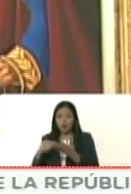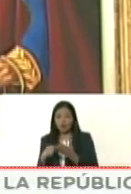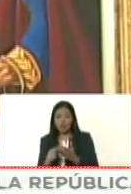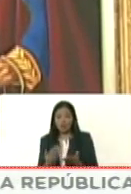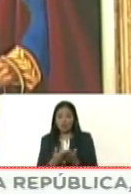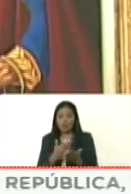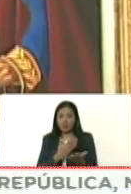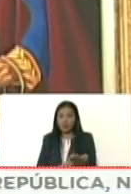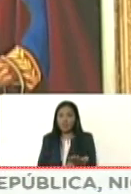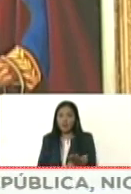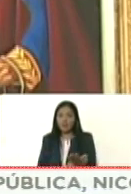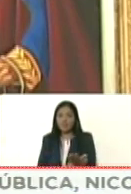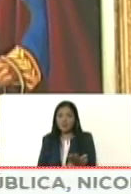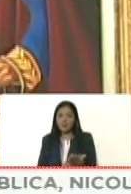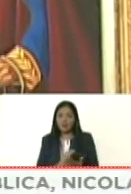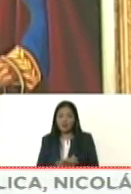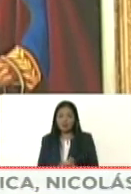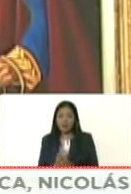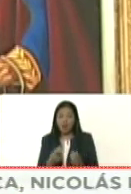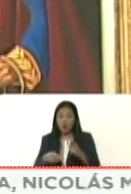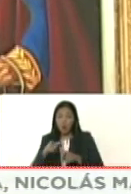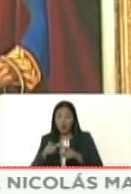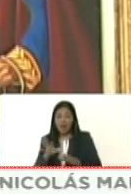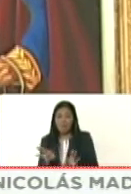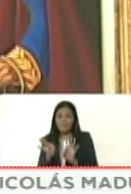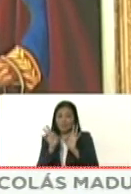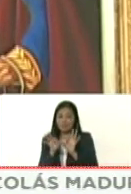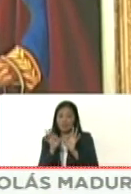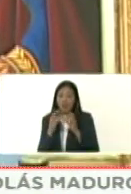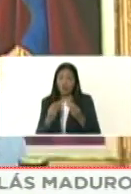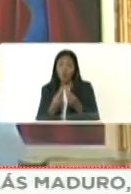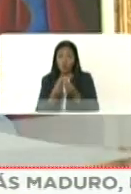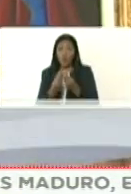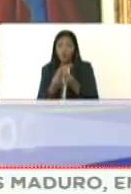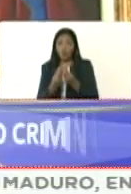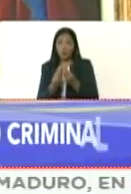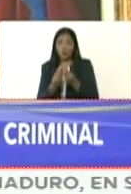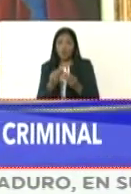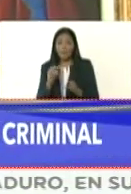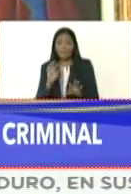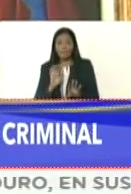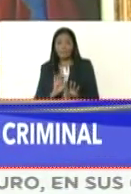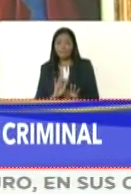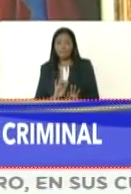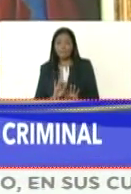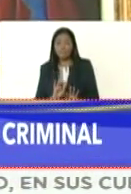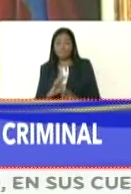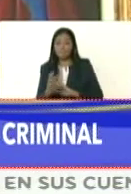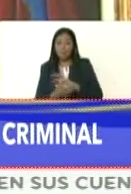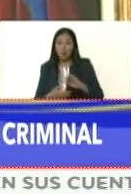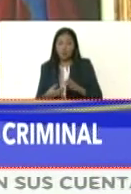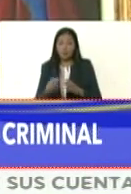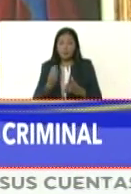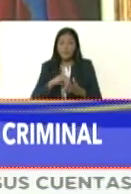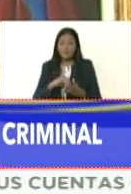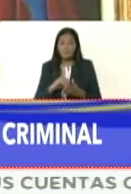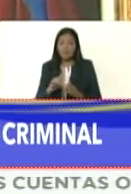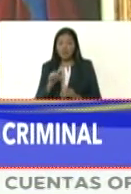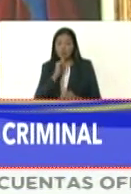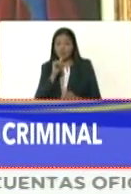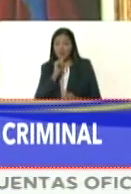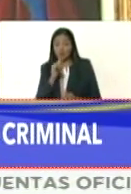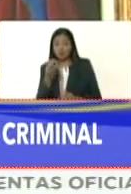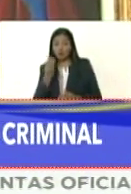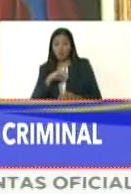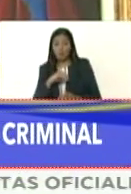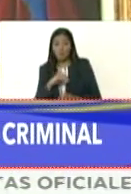pasar a una sesión especial con el doctor Jorge Rodríguez, con información